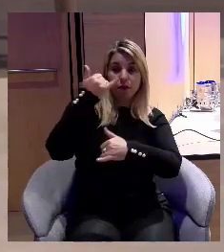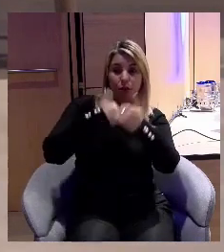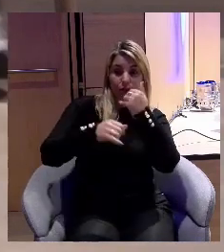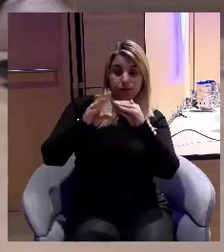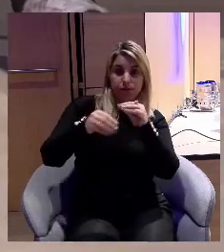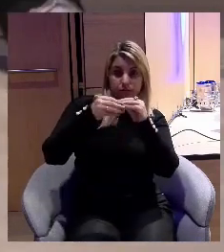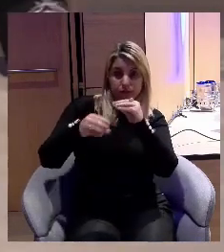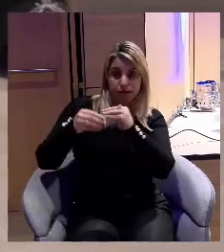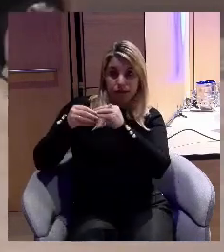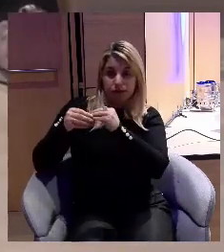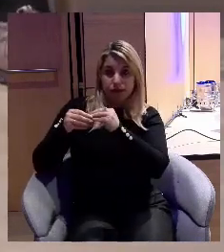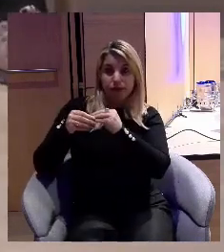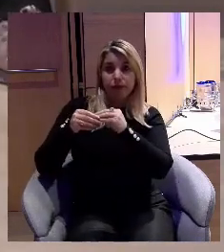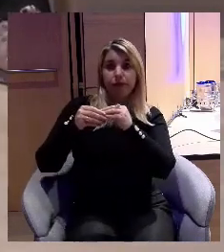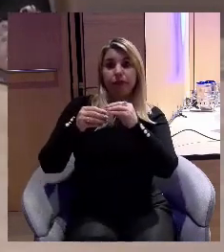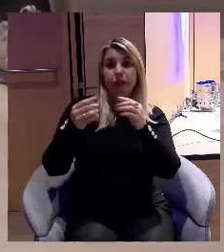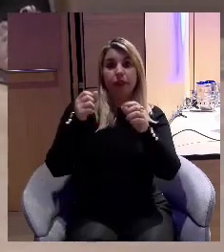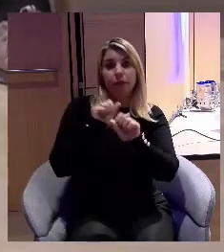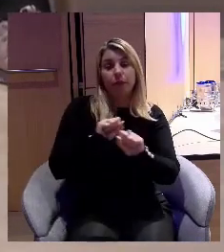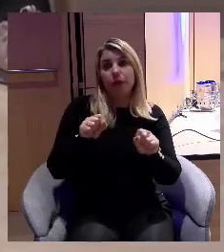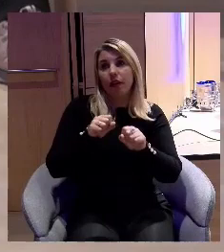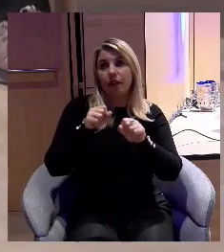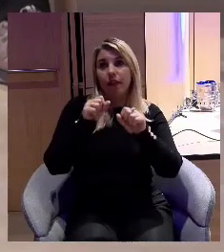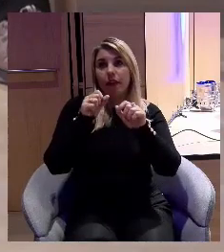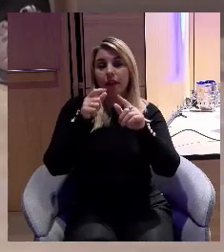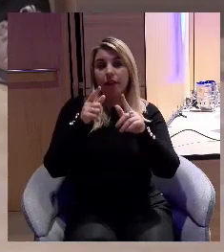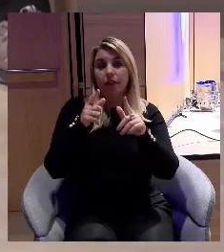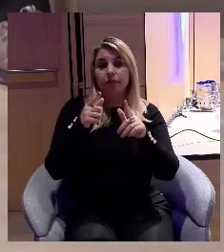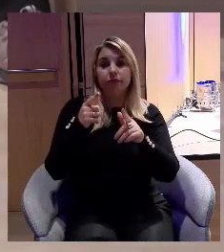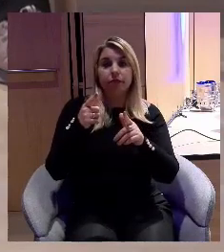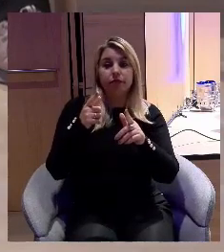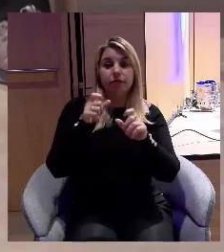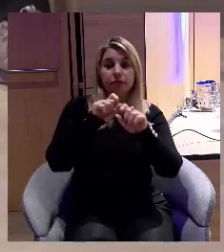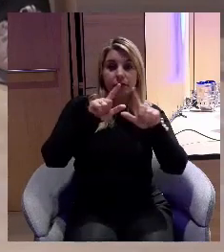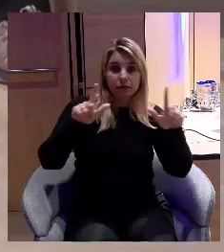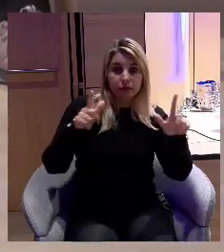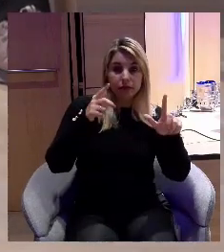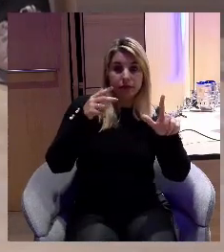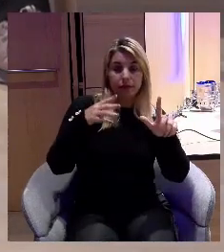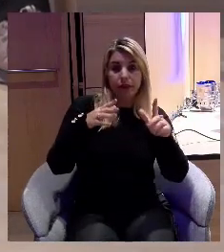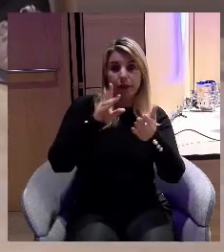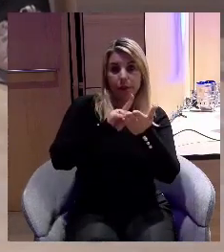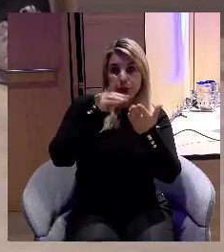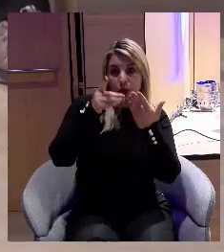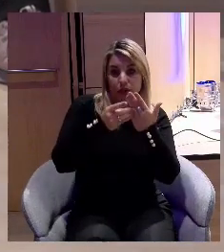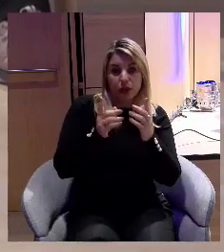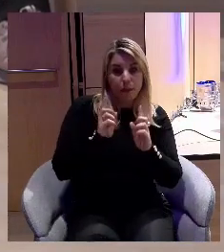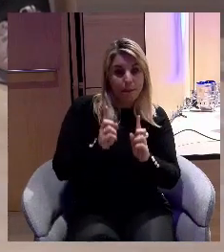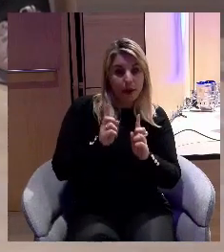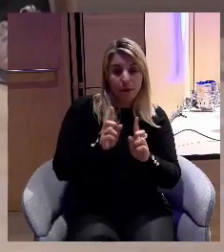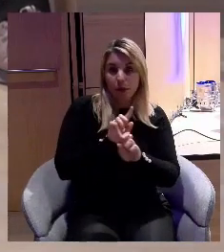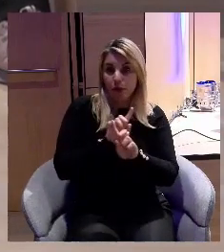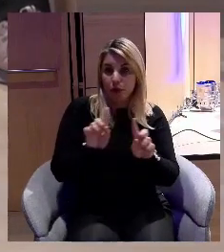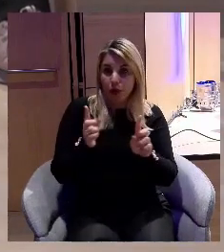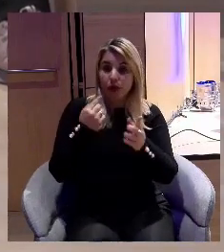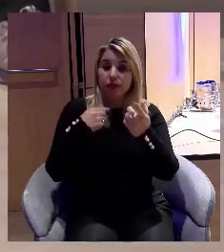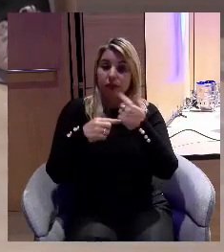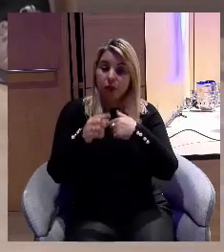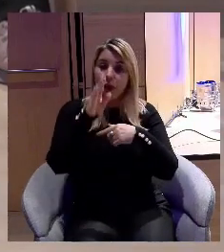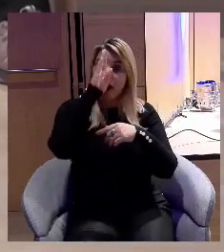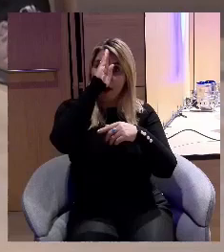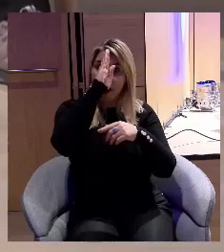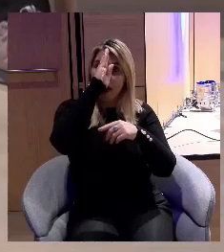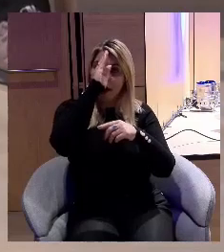pero quizás descubrimientos o lo que sea. Puede que ni siquiera sea, no estoy hablando de que el proyecto sea el mismo, sino que por lo menos lo que vayamos